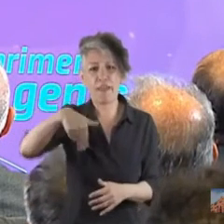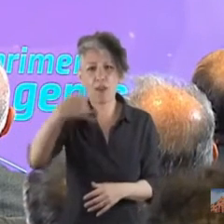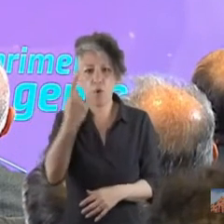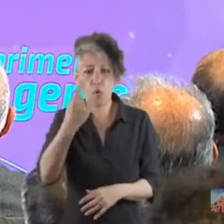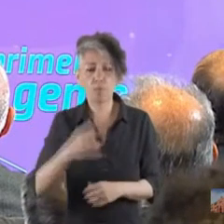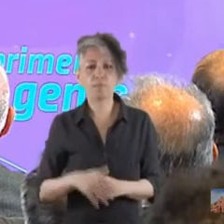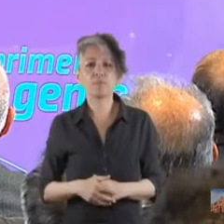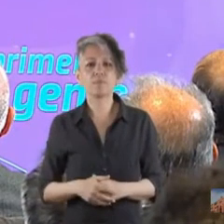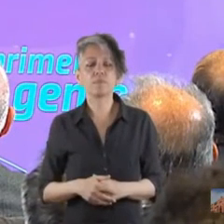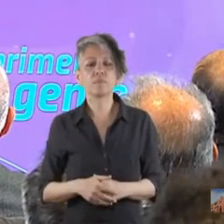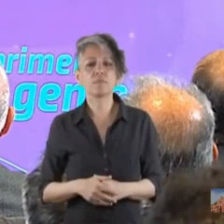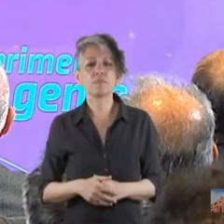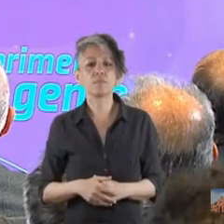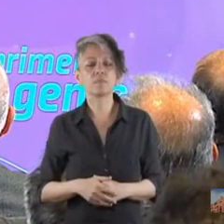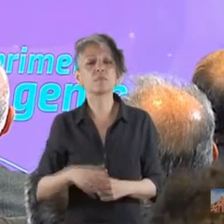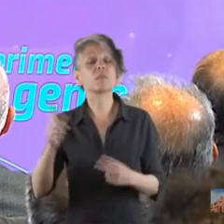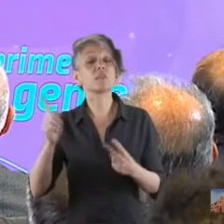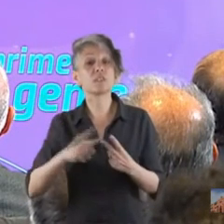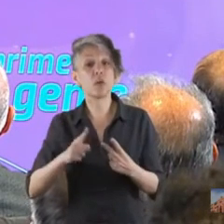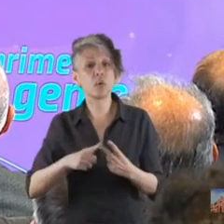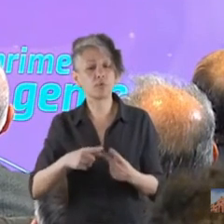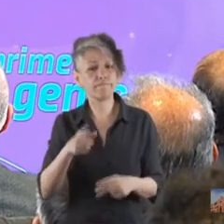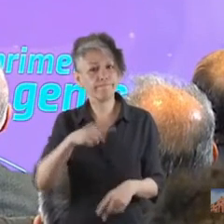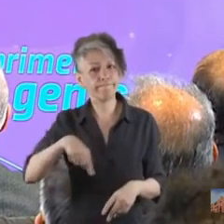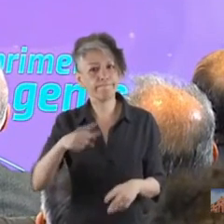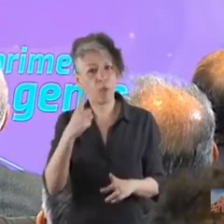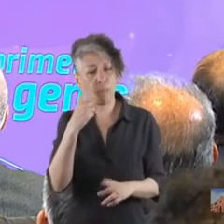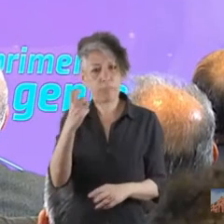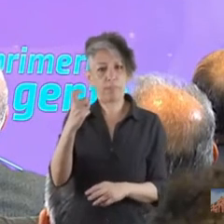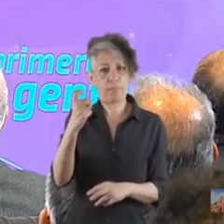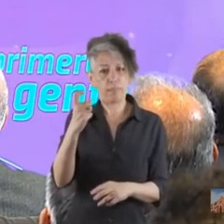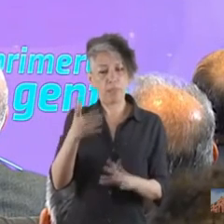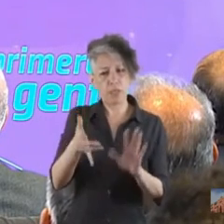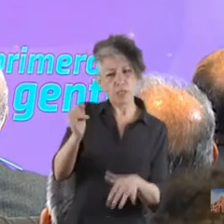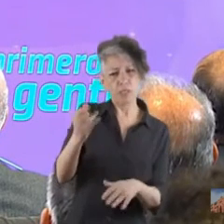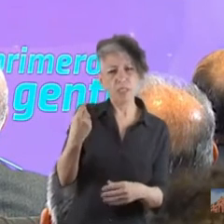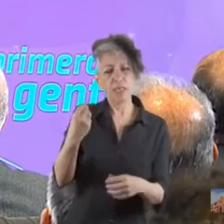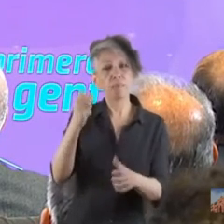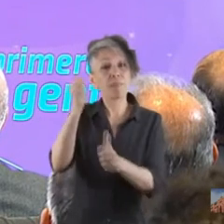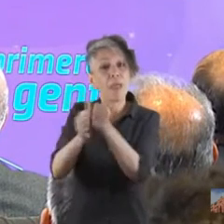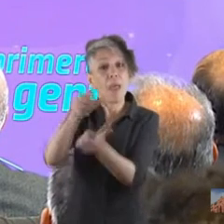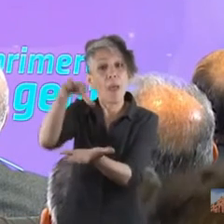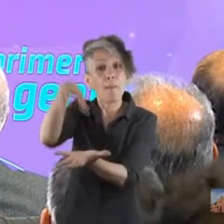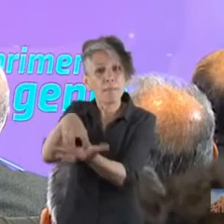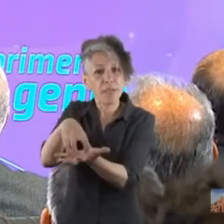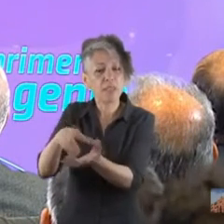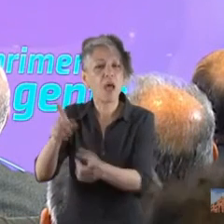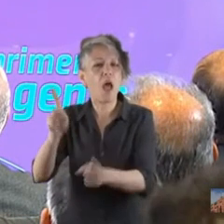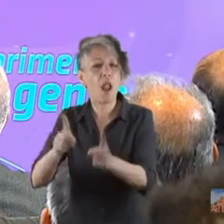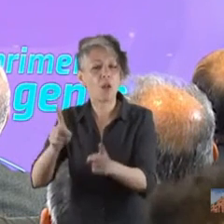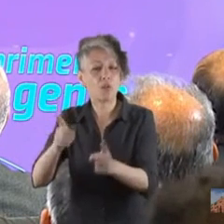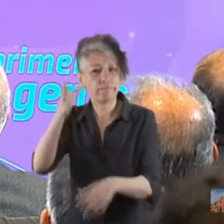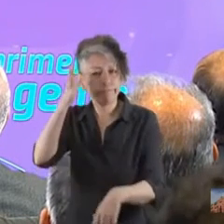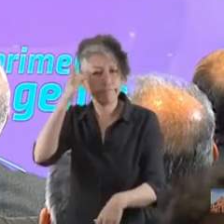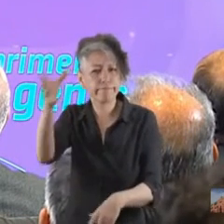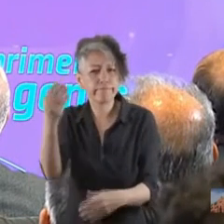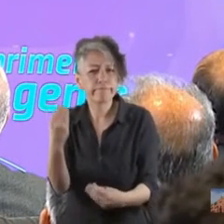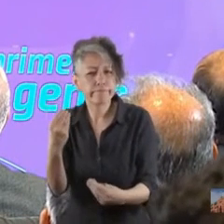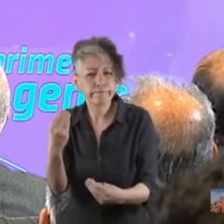hemos detectado situaciones de abuso por parte de empresas mediante mecanismos de triangulación